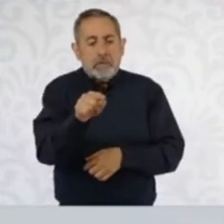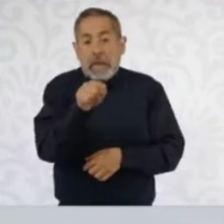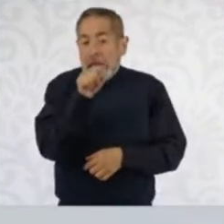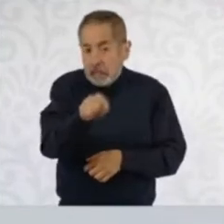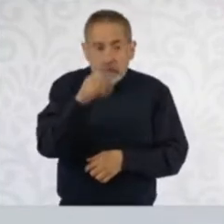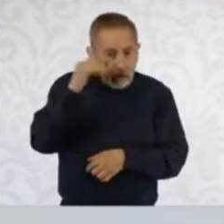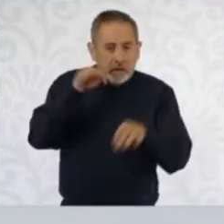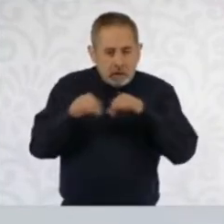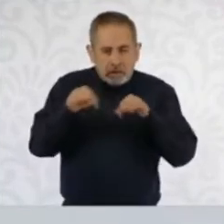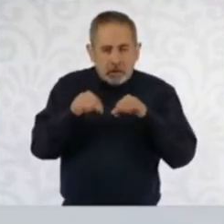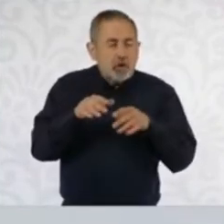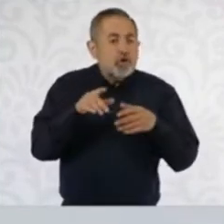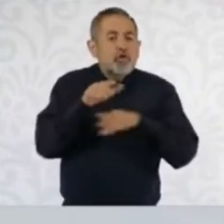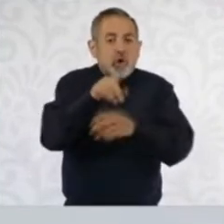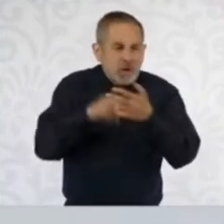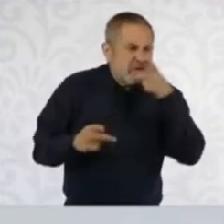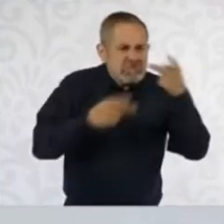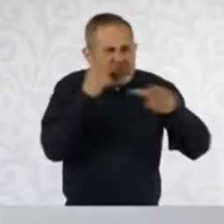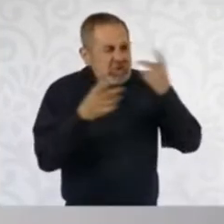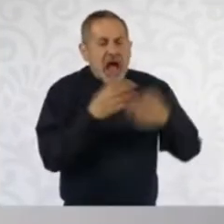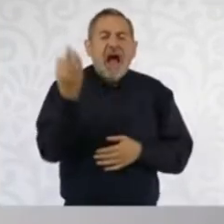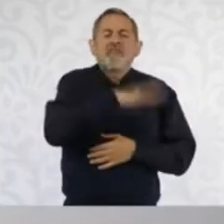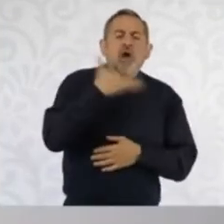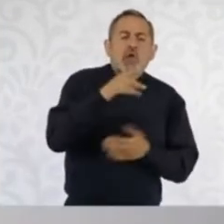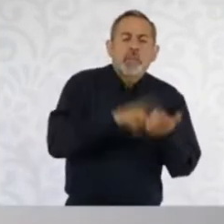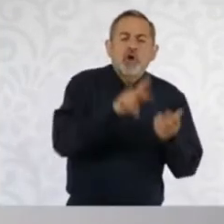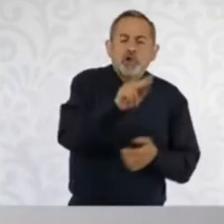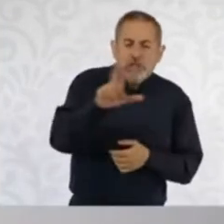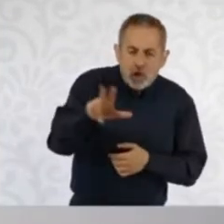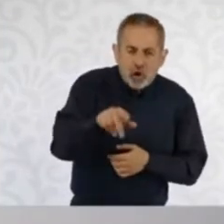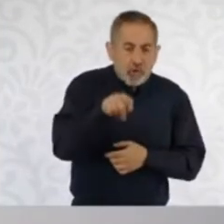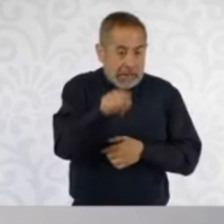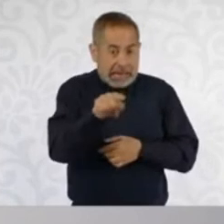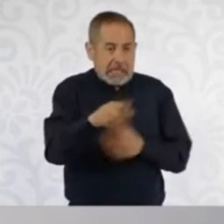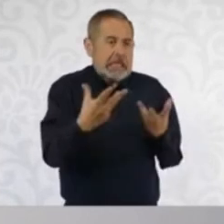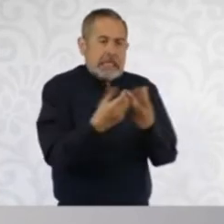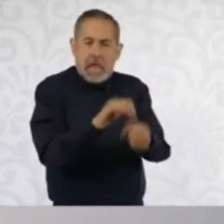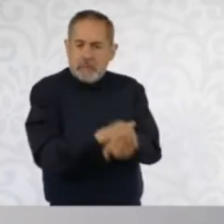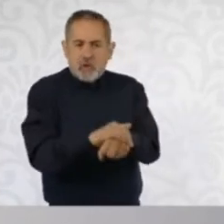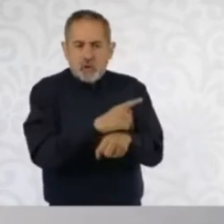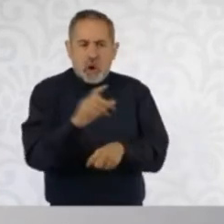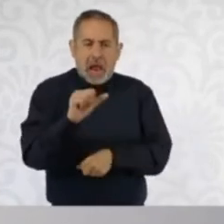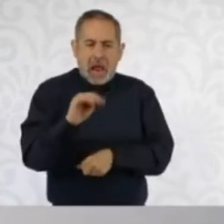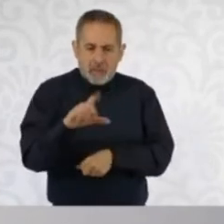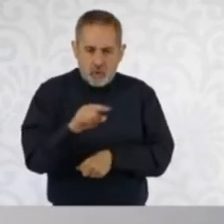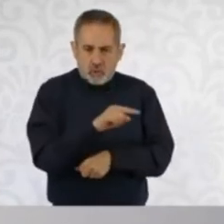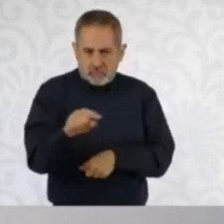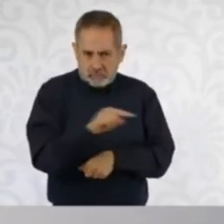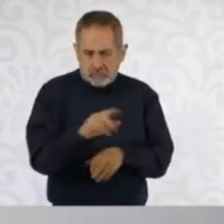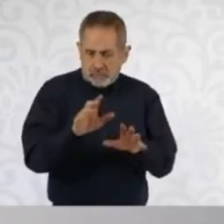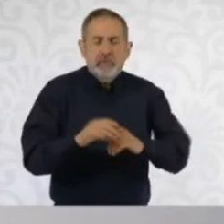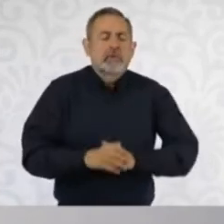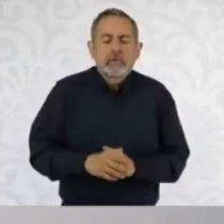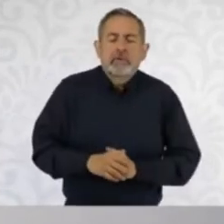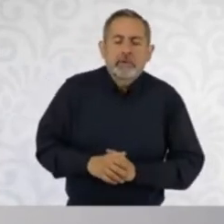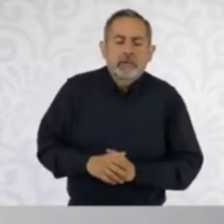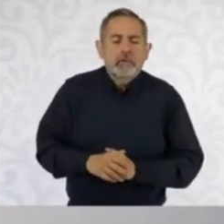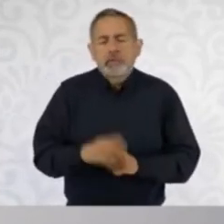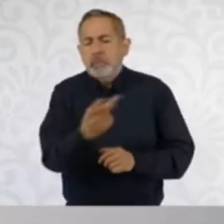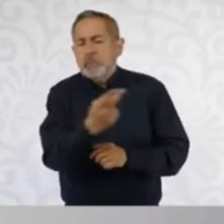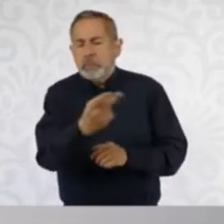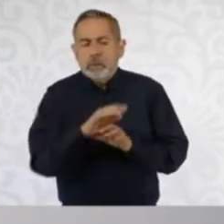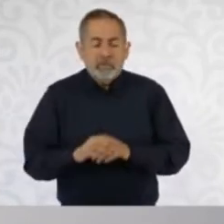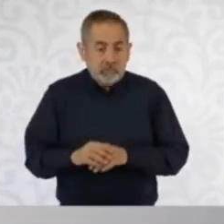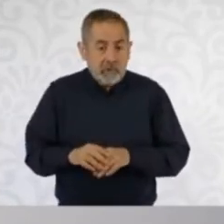él trabajó mucho el fraude del 88 y después era muy cercano al presidente López Obrador, o al después presidente López Obrador. Y entonces